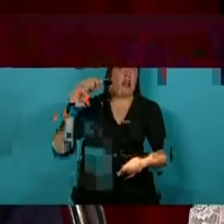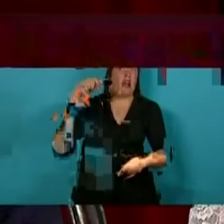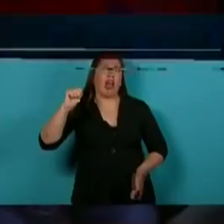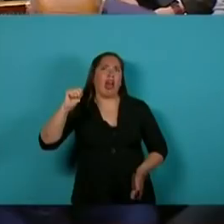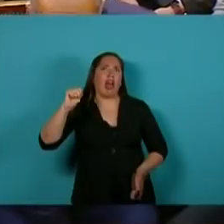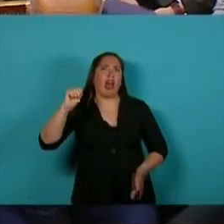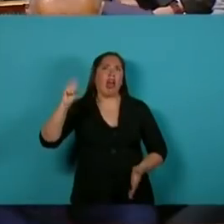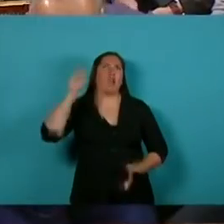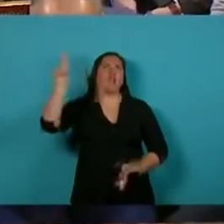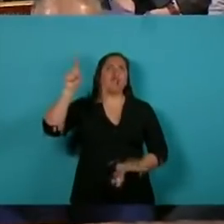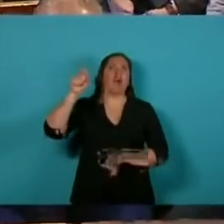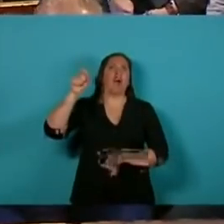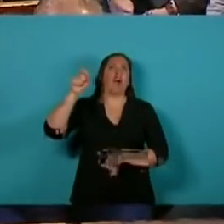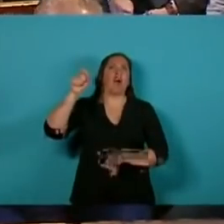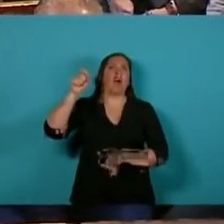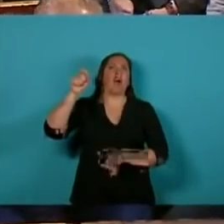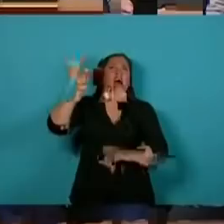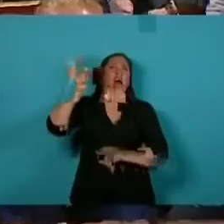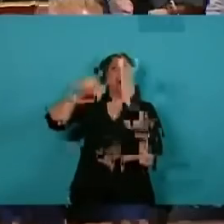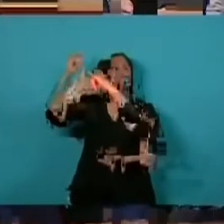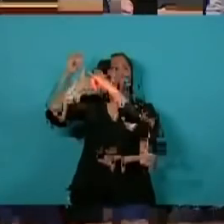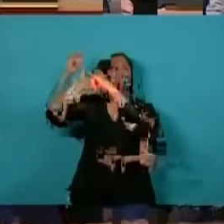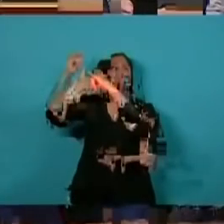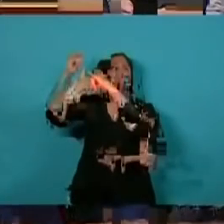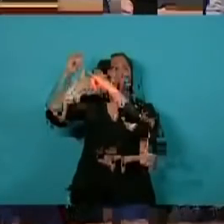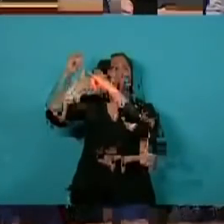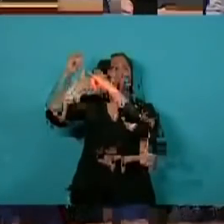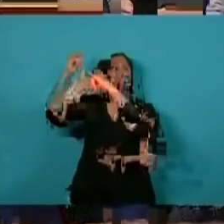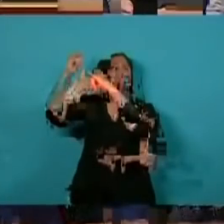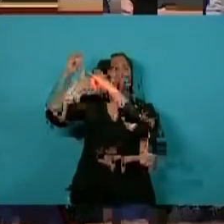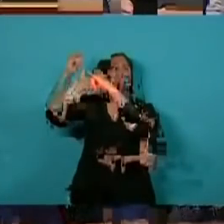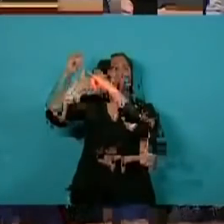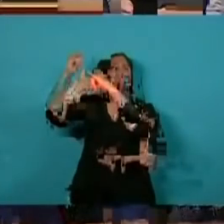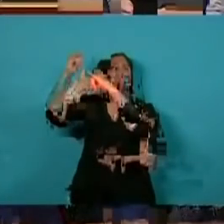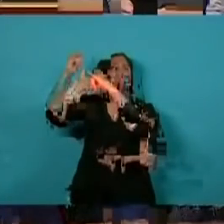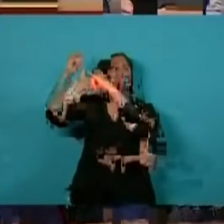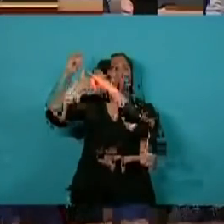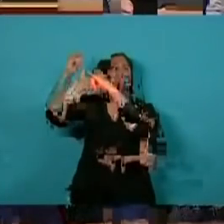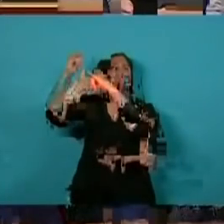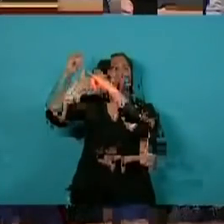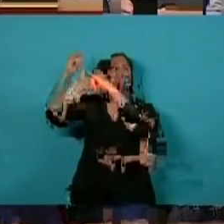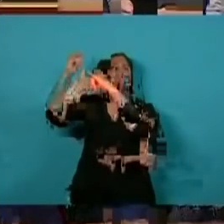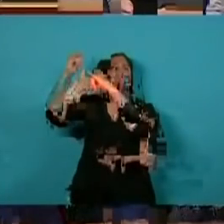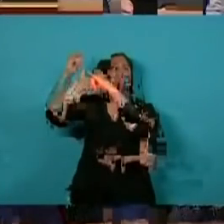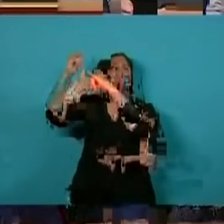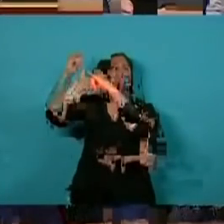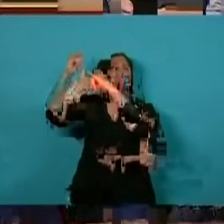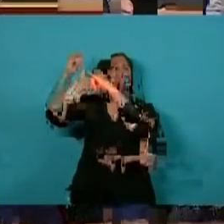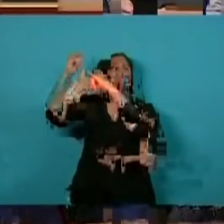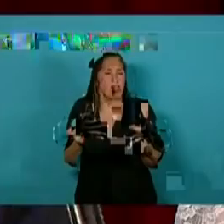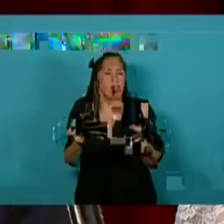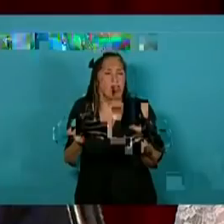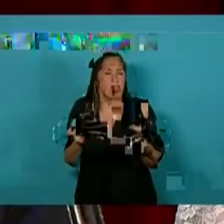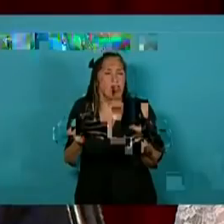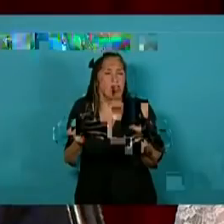mercados financieros internacionales. Tenemos que sortear ese escenario. Para poner a Argentina de pie, el proyecto debe